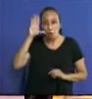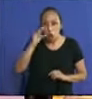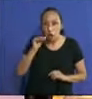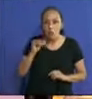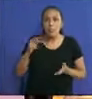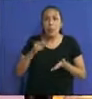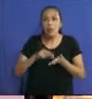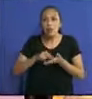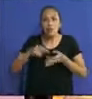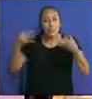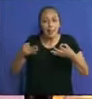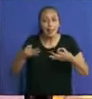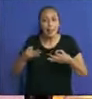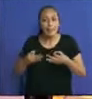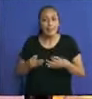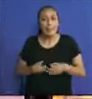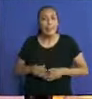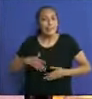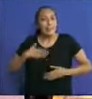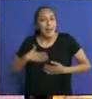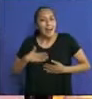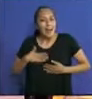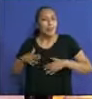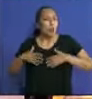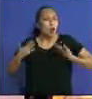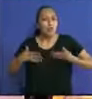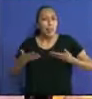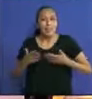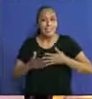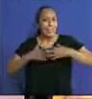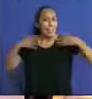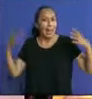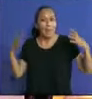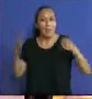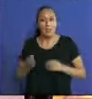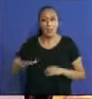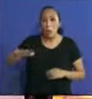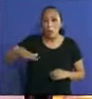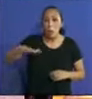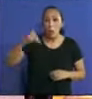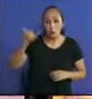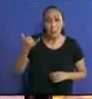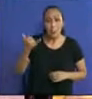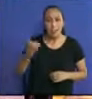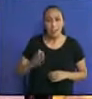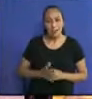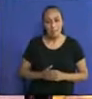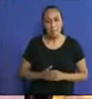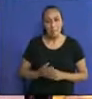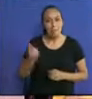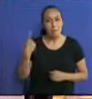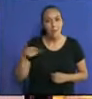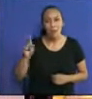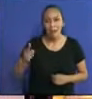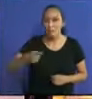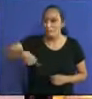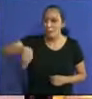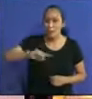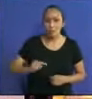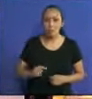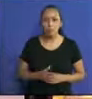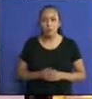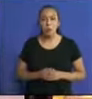alegría para todo el pueblo. Pero si para nosotros la Navidad es solo un hermoso